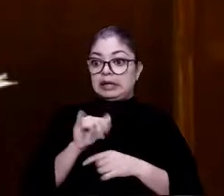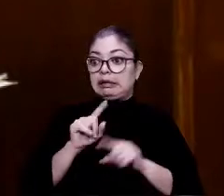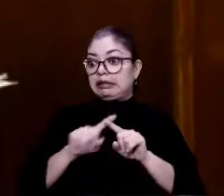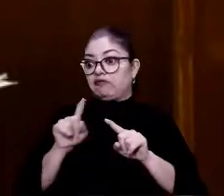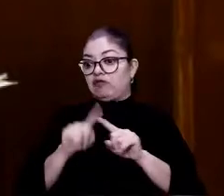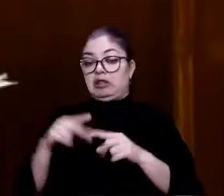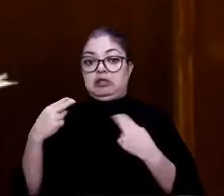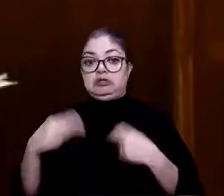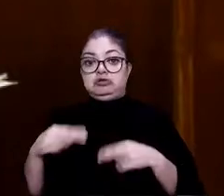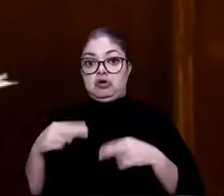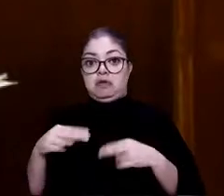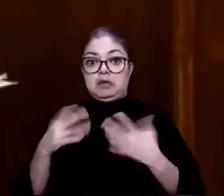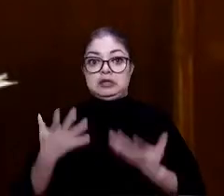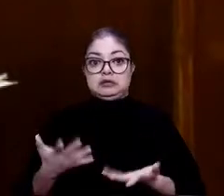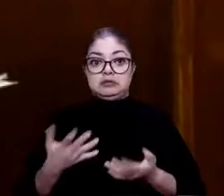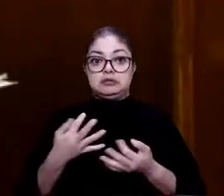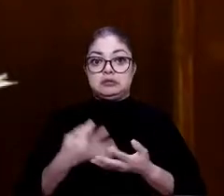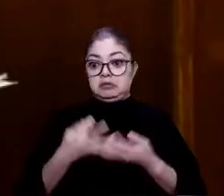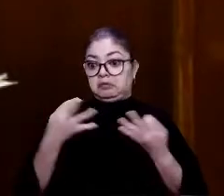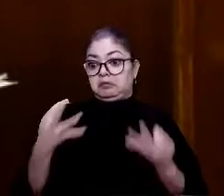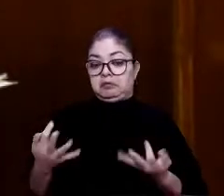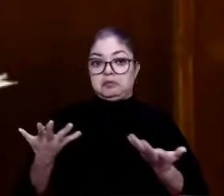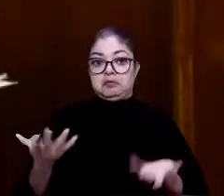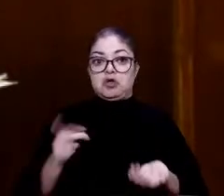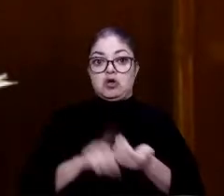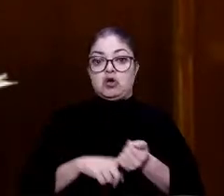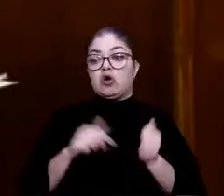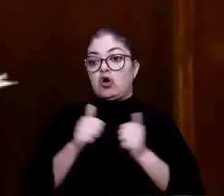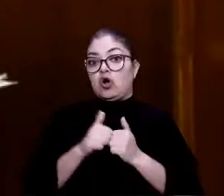nombres, territorialmente, bajo el